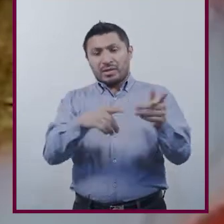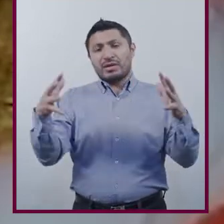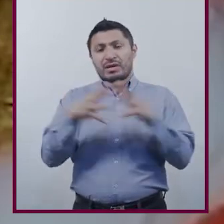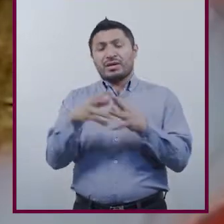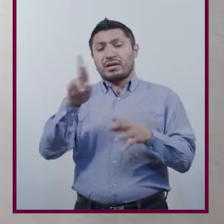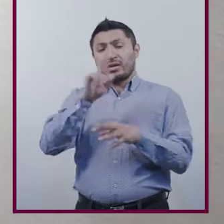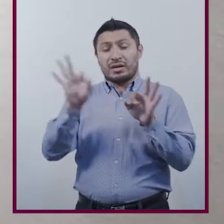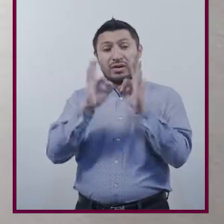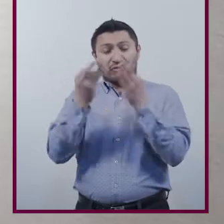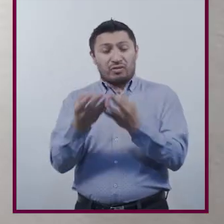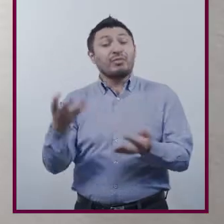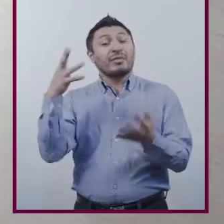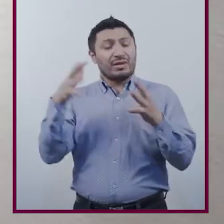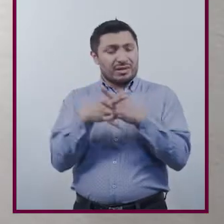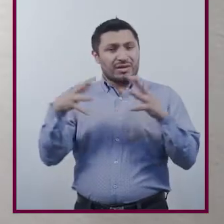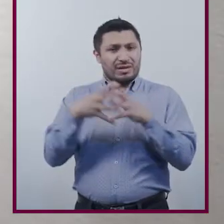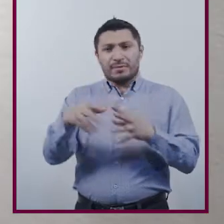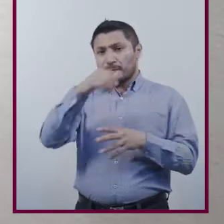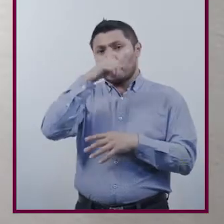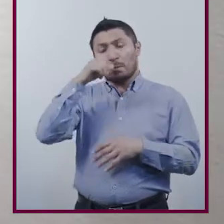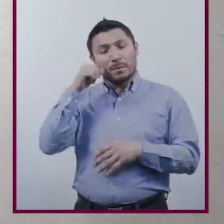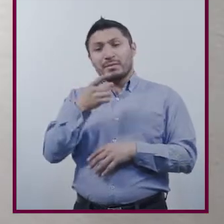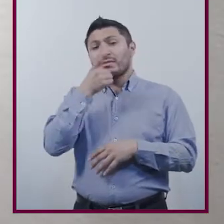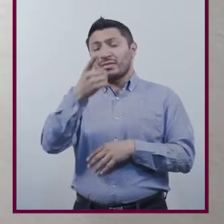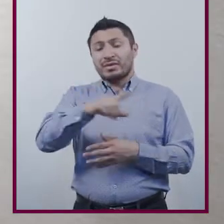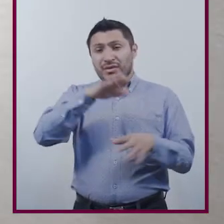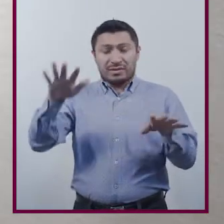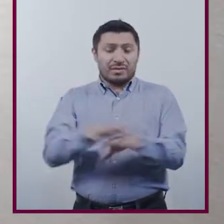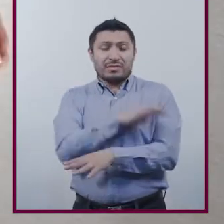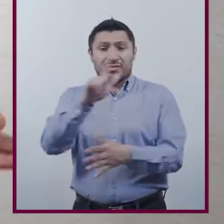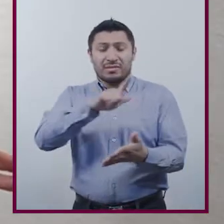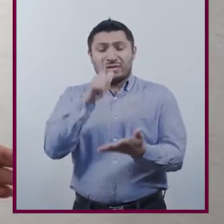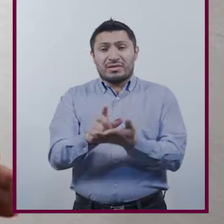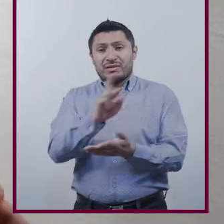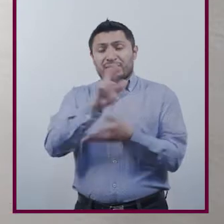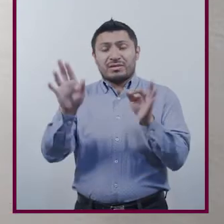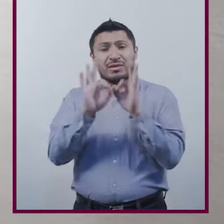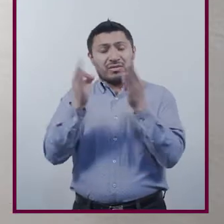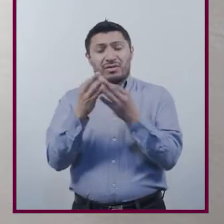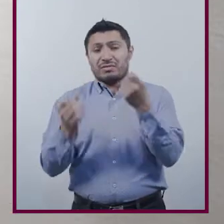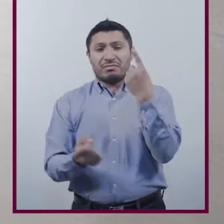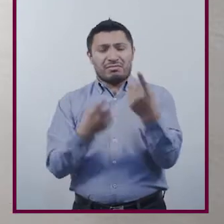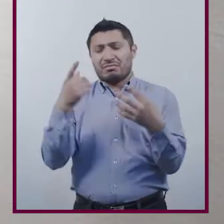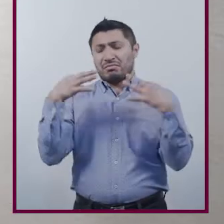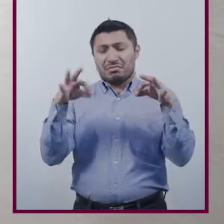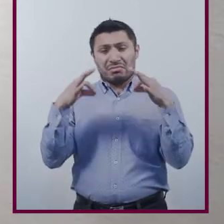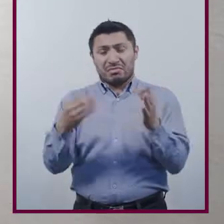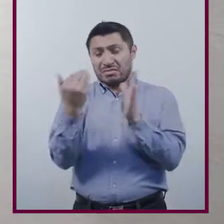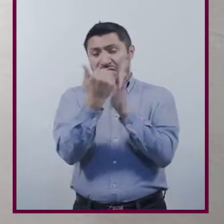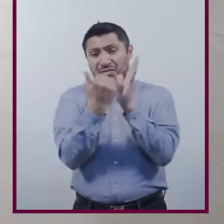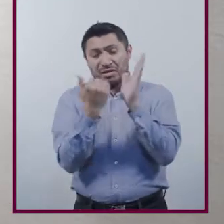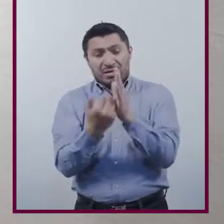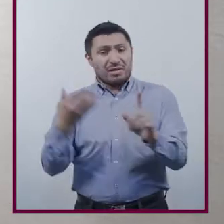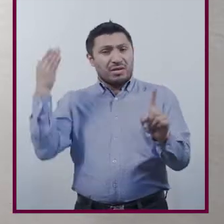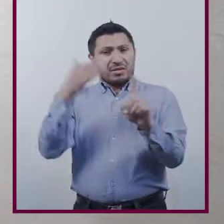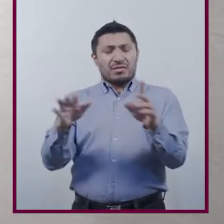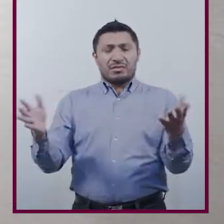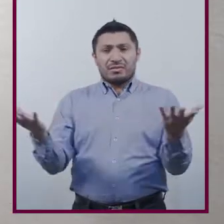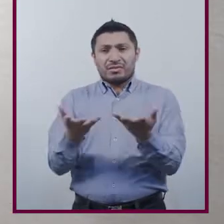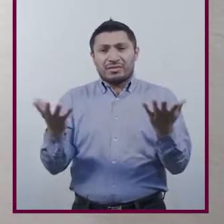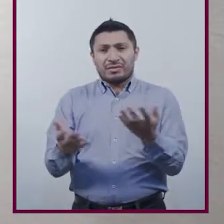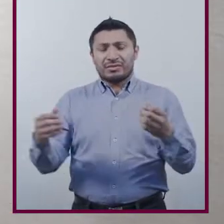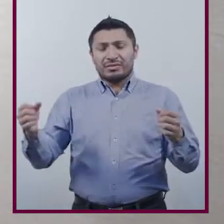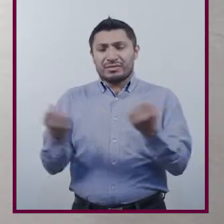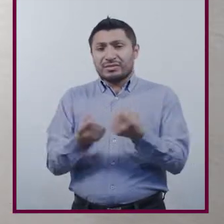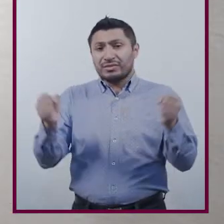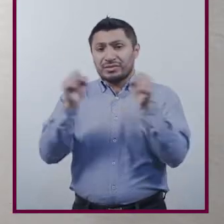medio de la guerra, Juárez reformuló las leyes de reforma, así como algunos decretos, en miras de construir una sociedad laica y de